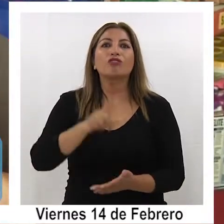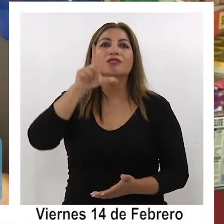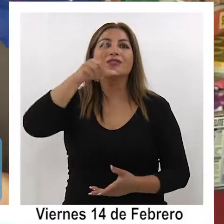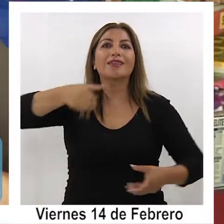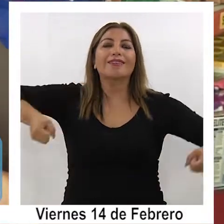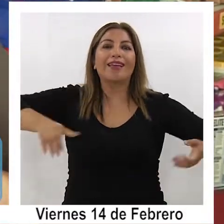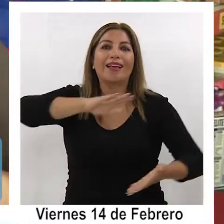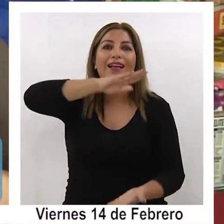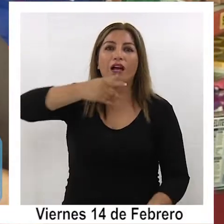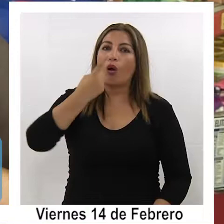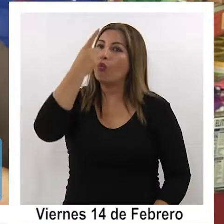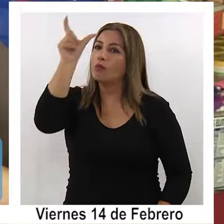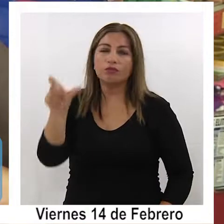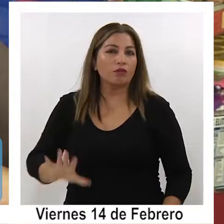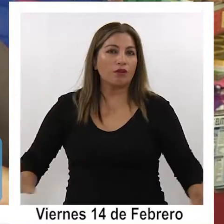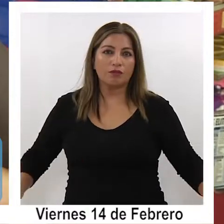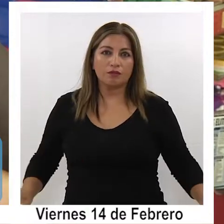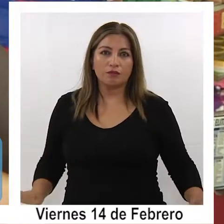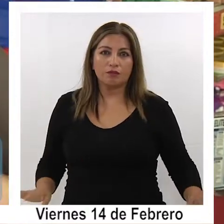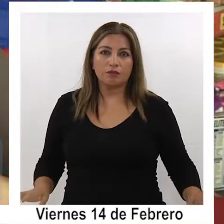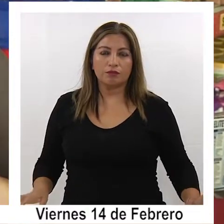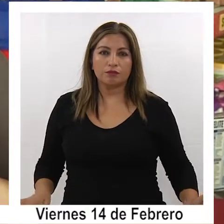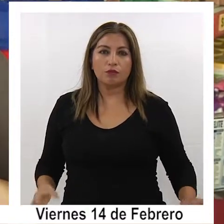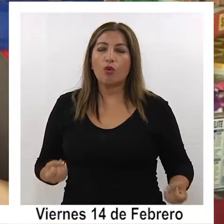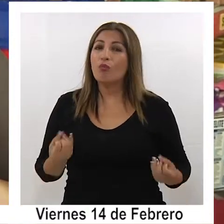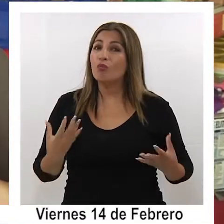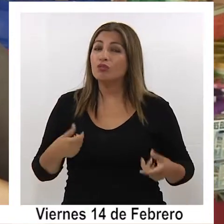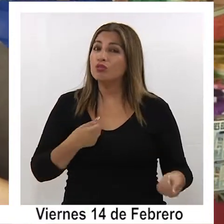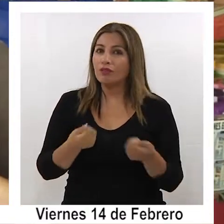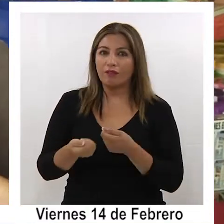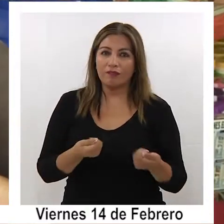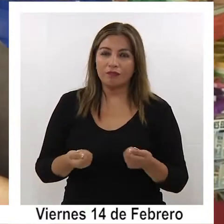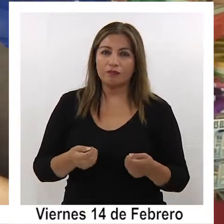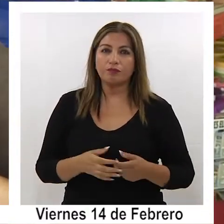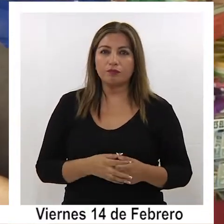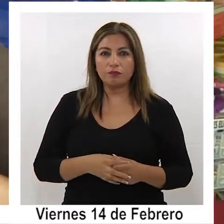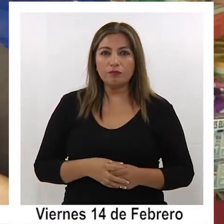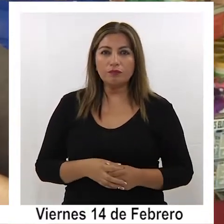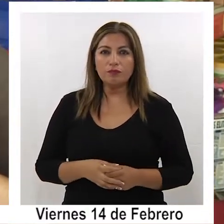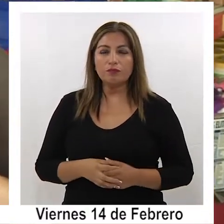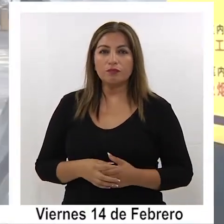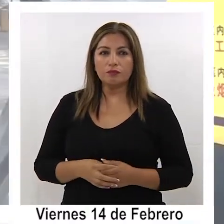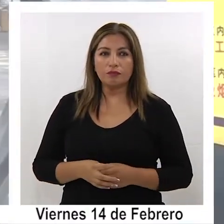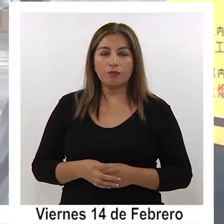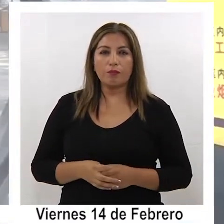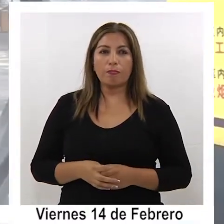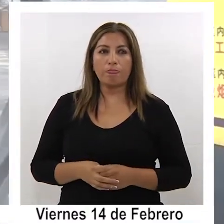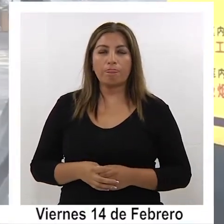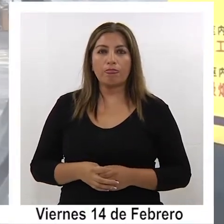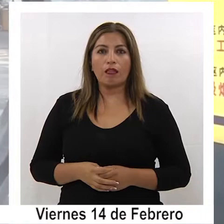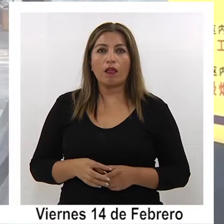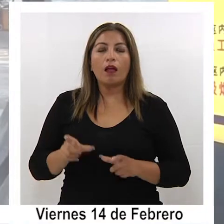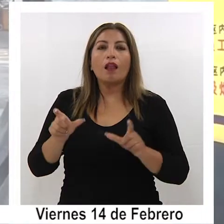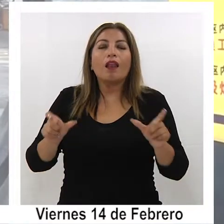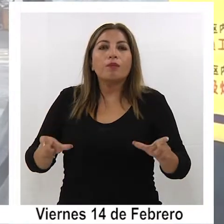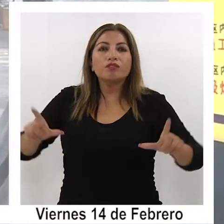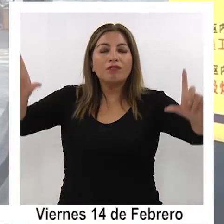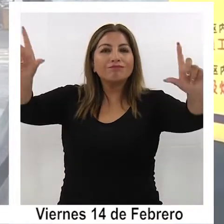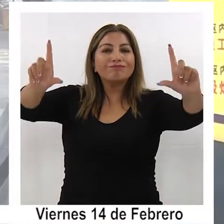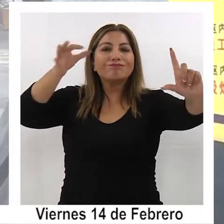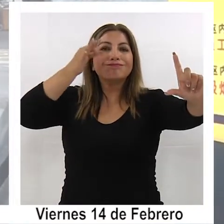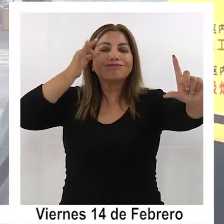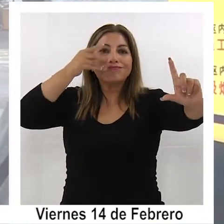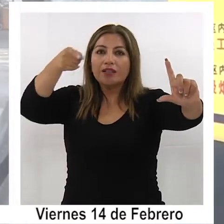de mascarillas en una persona del tiro. Mucha la venta de mascarillas que se ha vendido. La gente ha visto a través de los medios